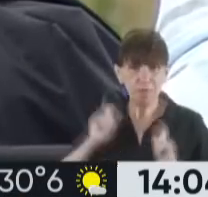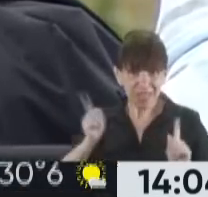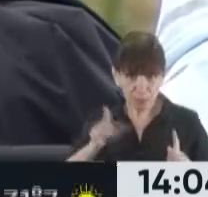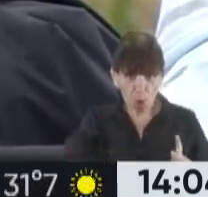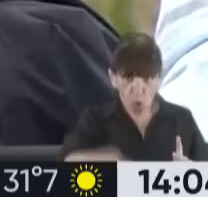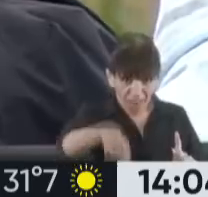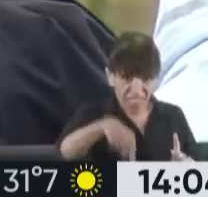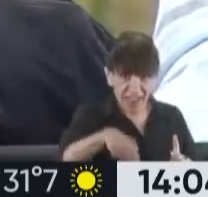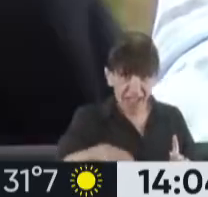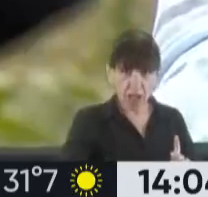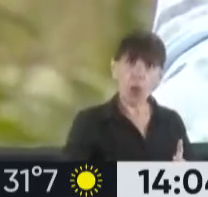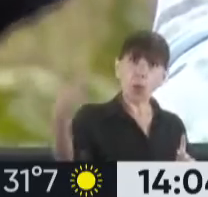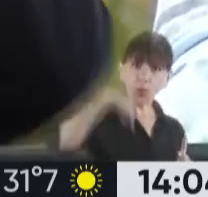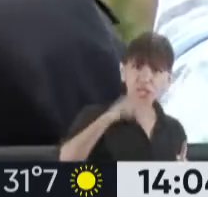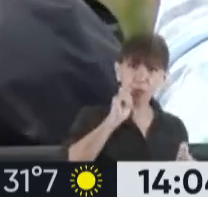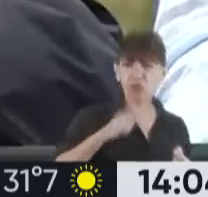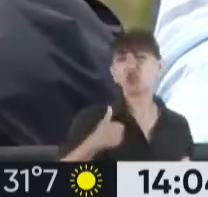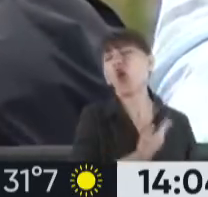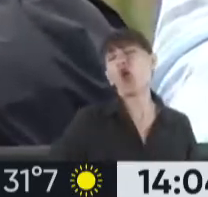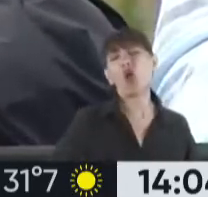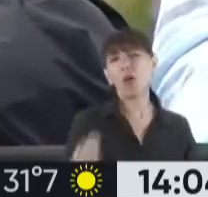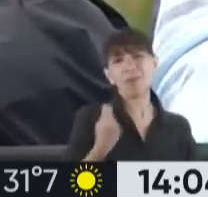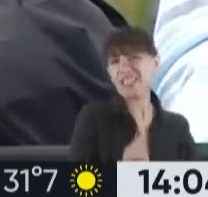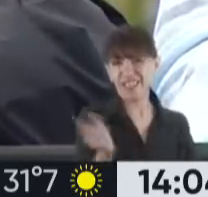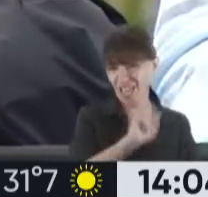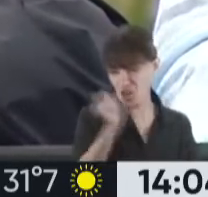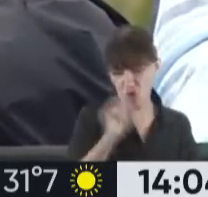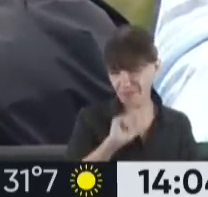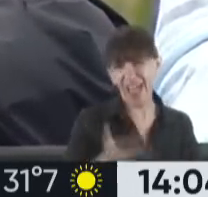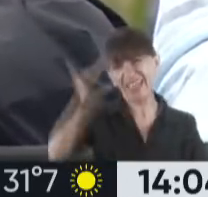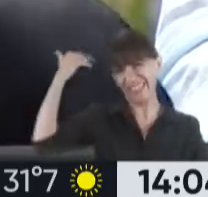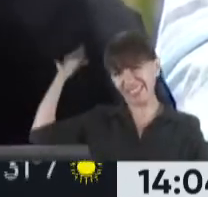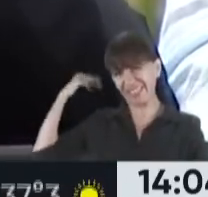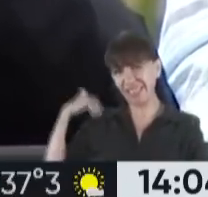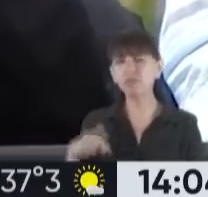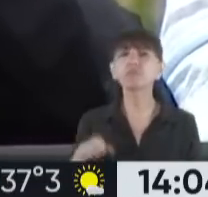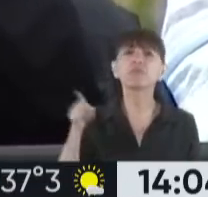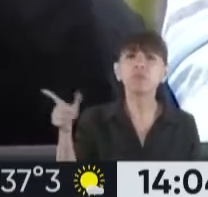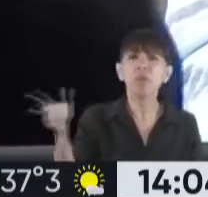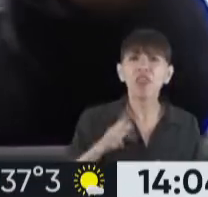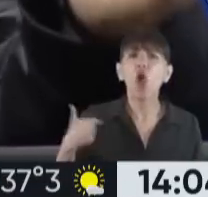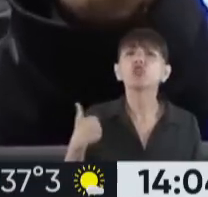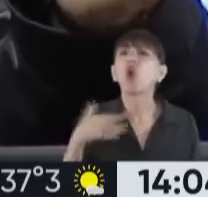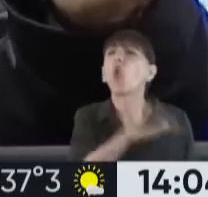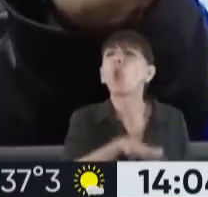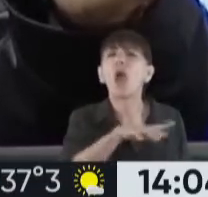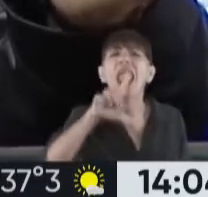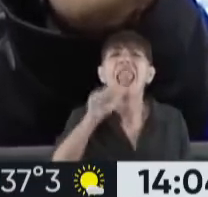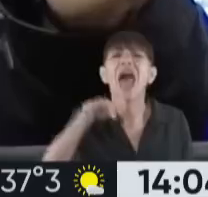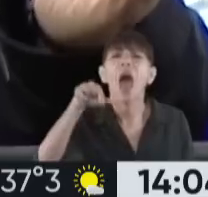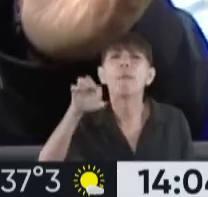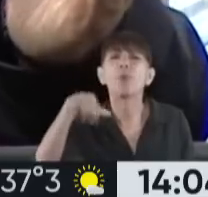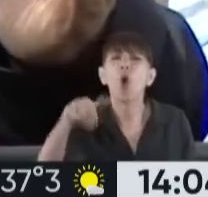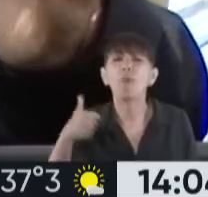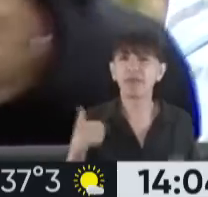Poma, yo estaba fuera del gobierno, y me dijo que venía de La Poma, y le digo, pero La Poma es